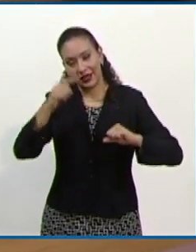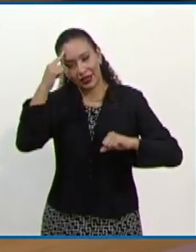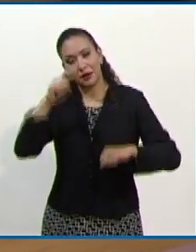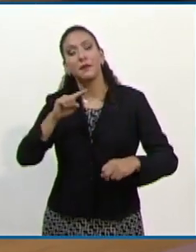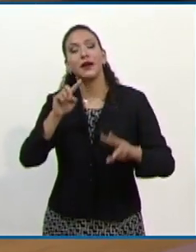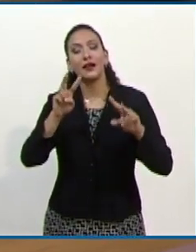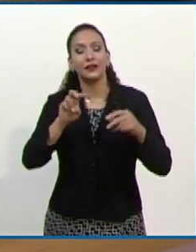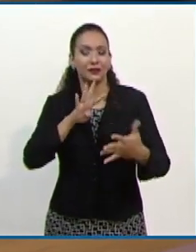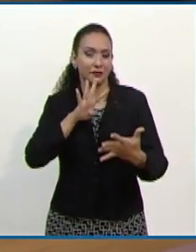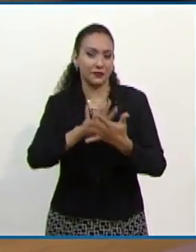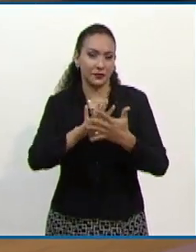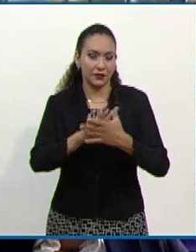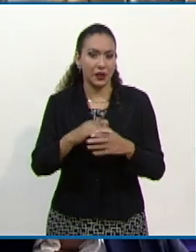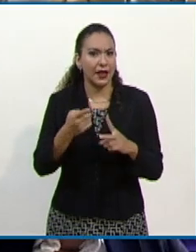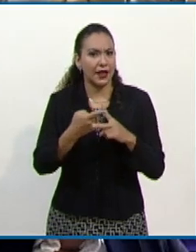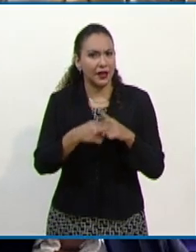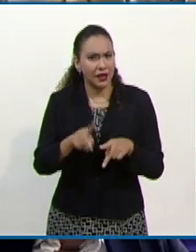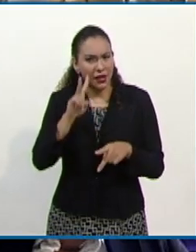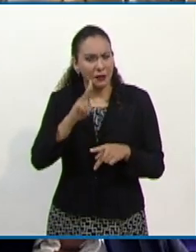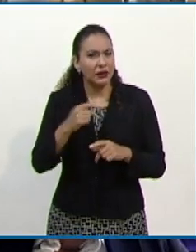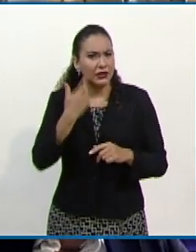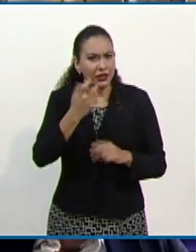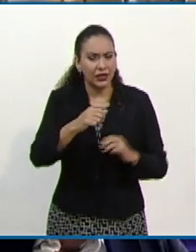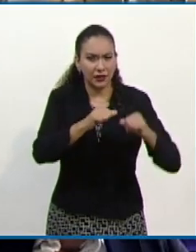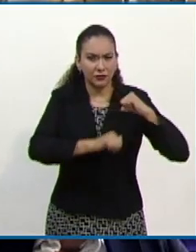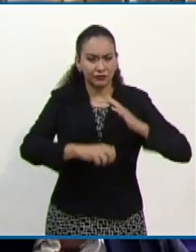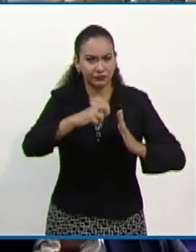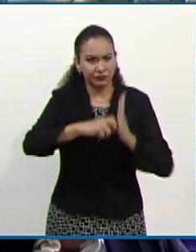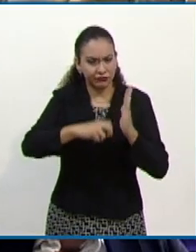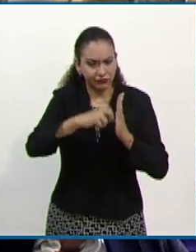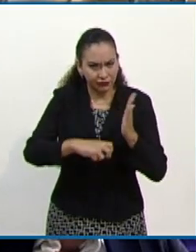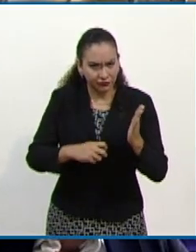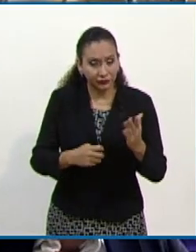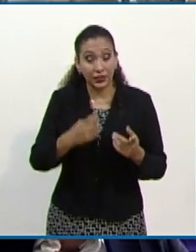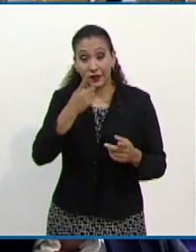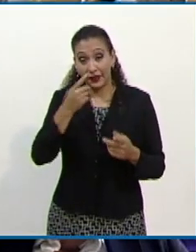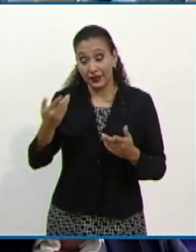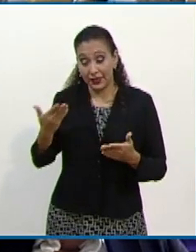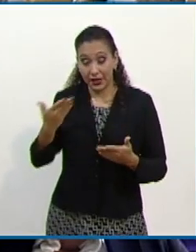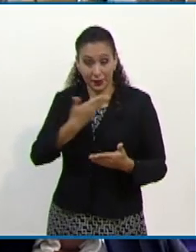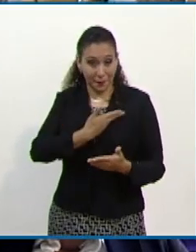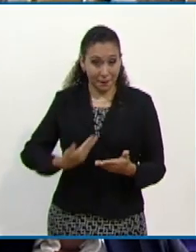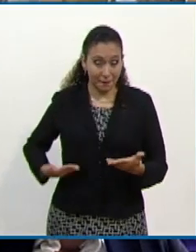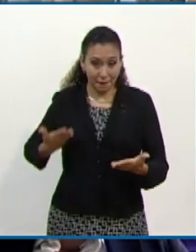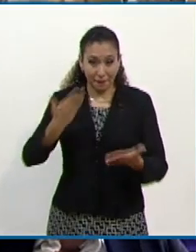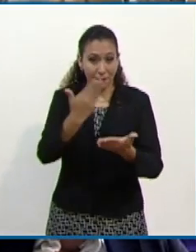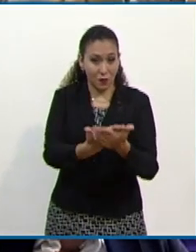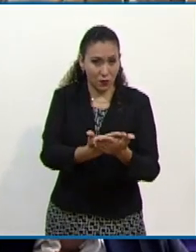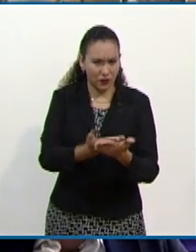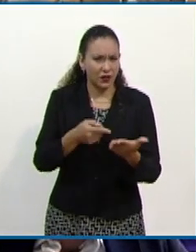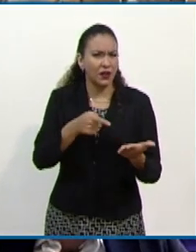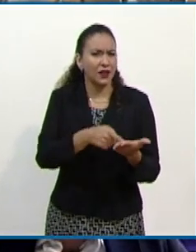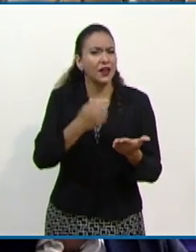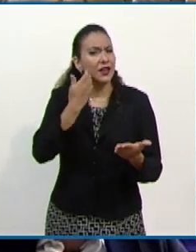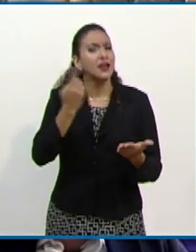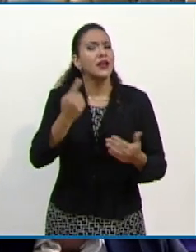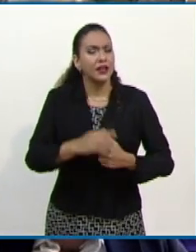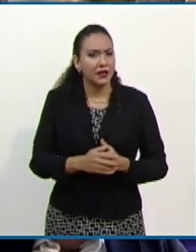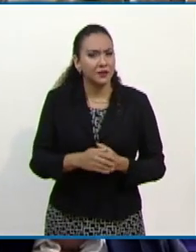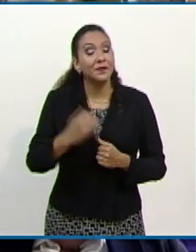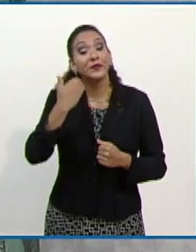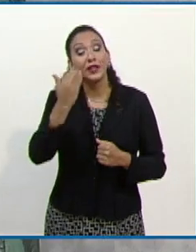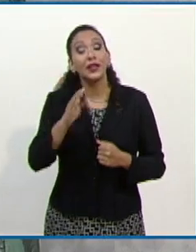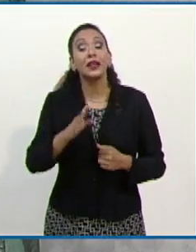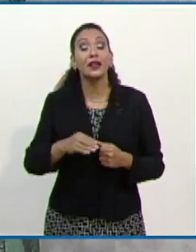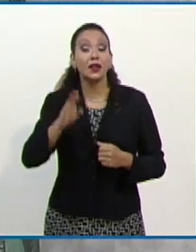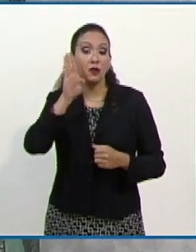sobre la reforma judicial. En este marco, especialistas coincidieron en que la propuesta del Ejecutivo, cuyo núcleo esencial es la designación de las